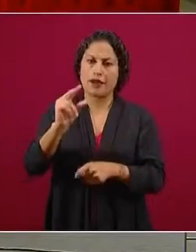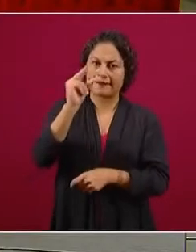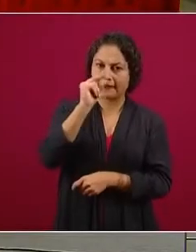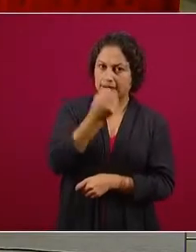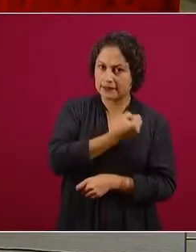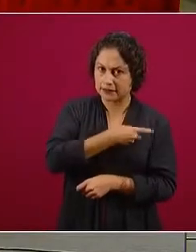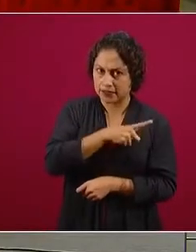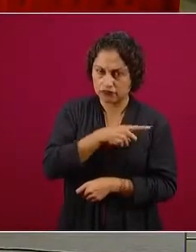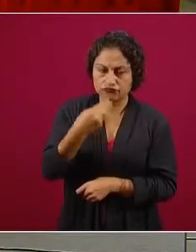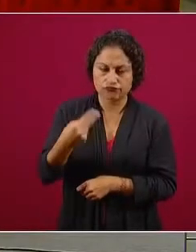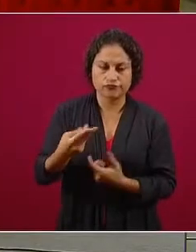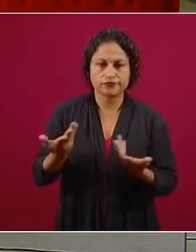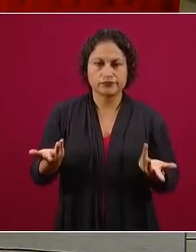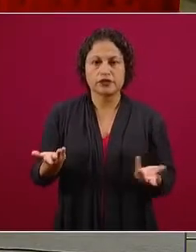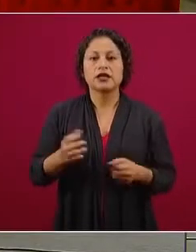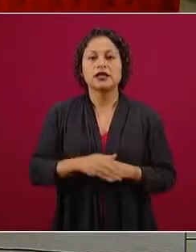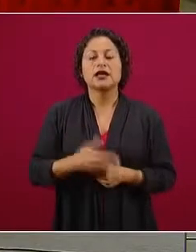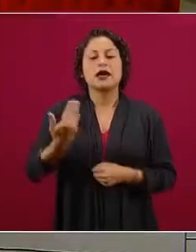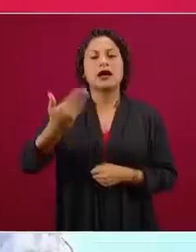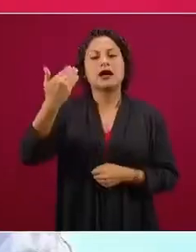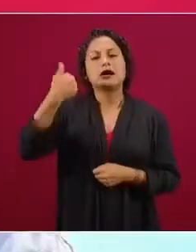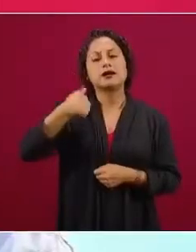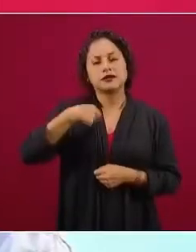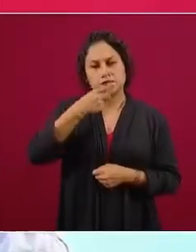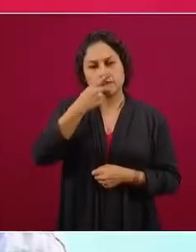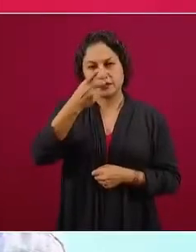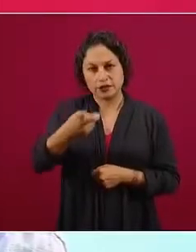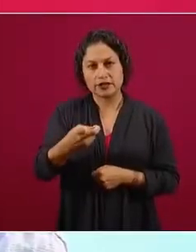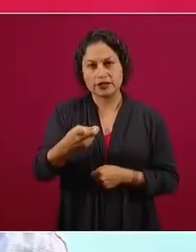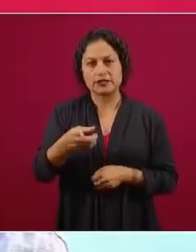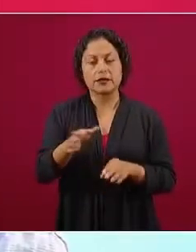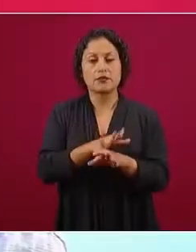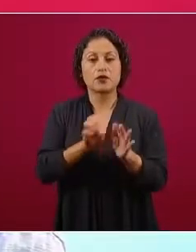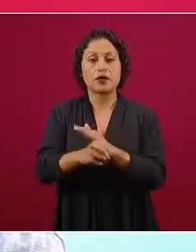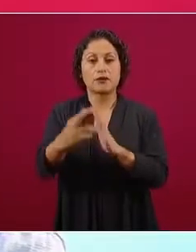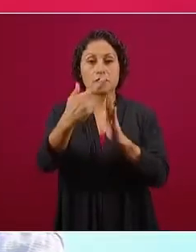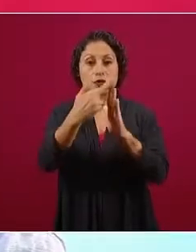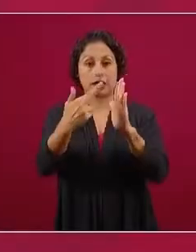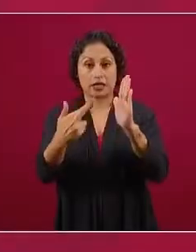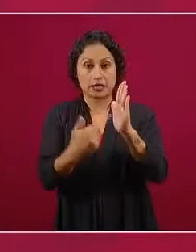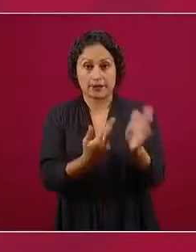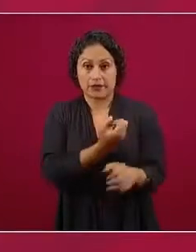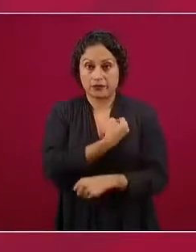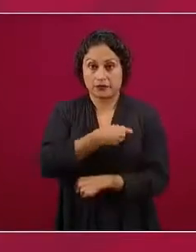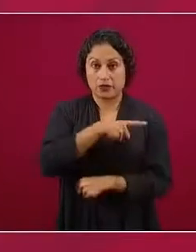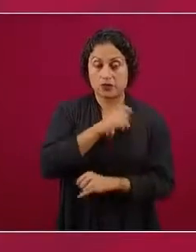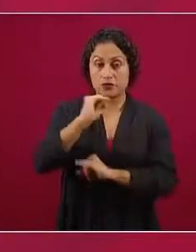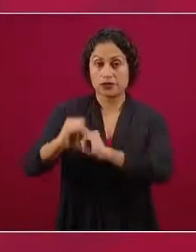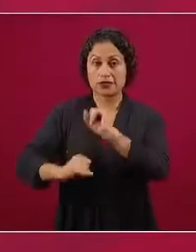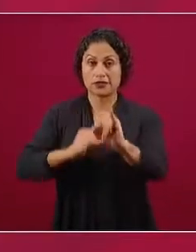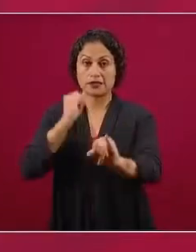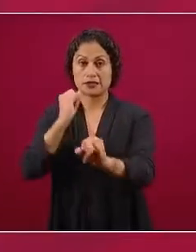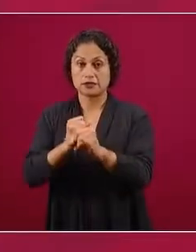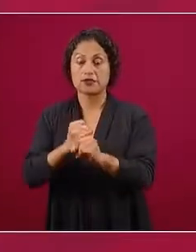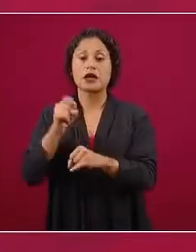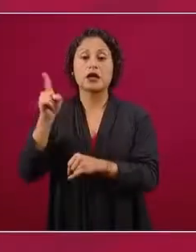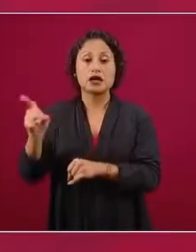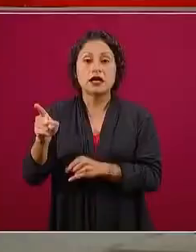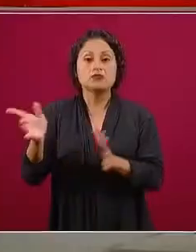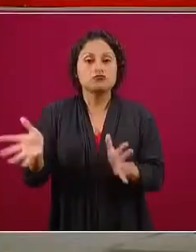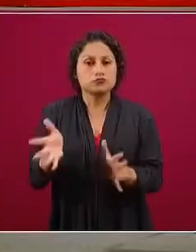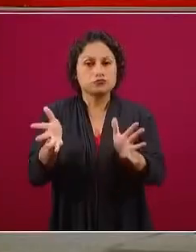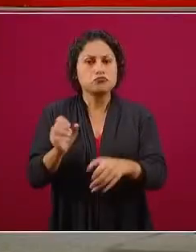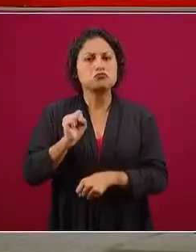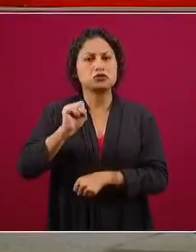Organización Mundial de la Salud, específicamente la Oficina del Reglamento Sanitario Internacional, ha impulsado mucho el desarrollo de estos nuevos